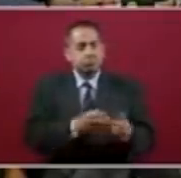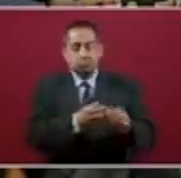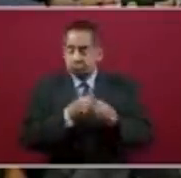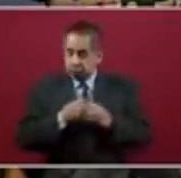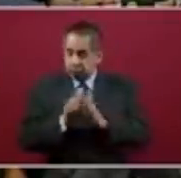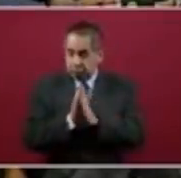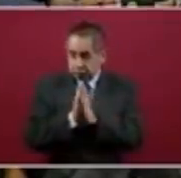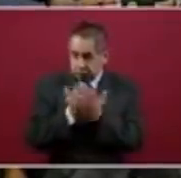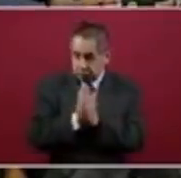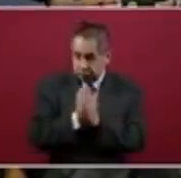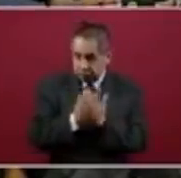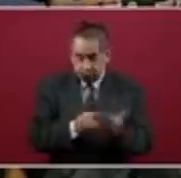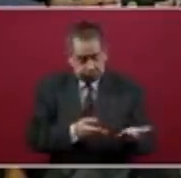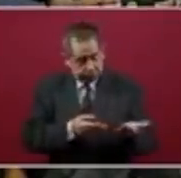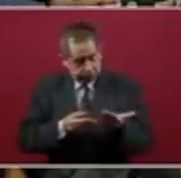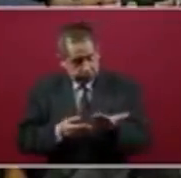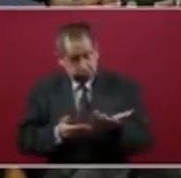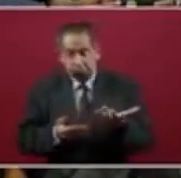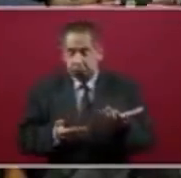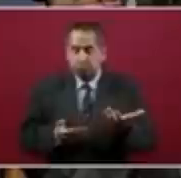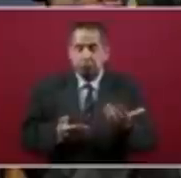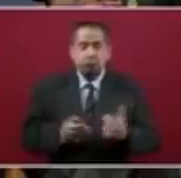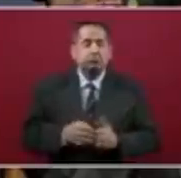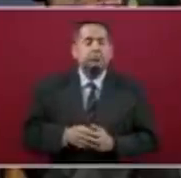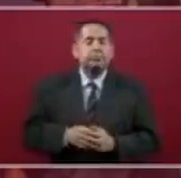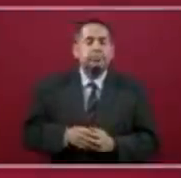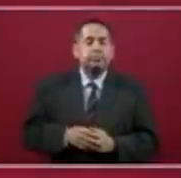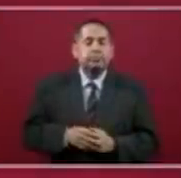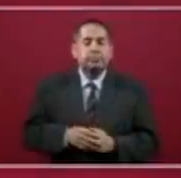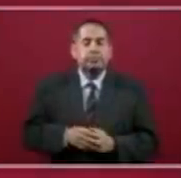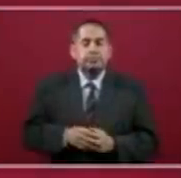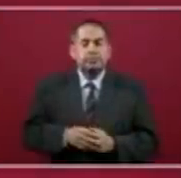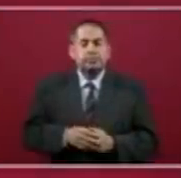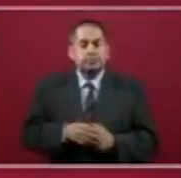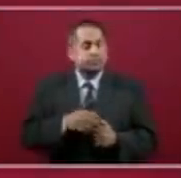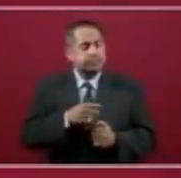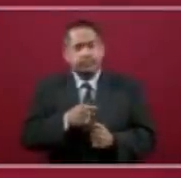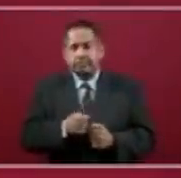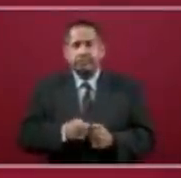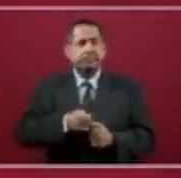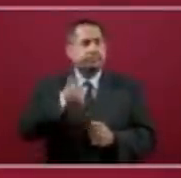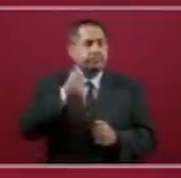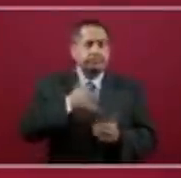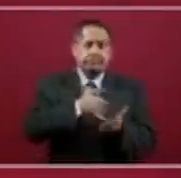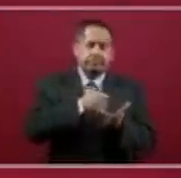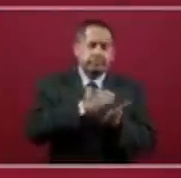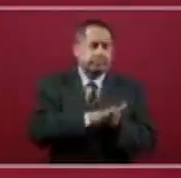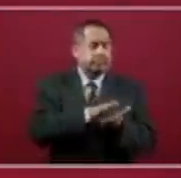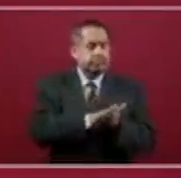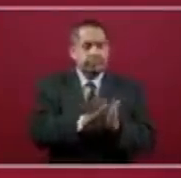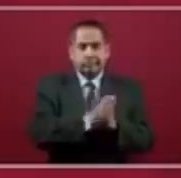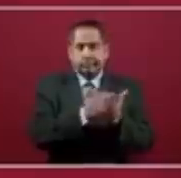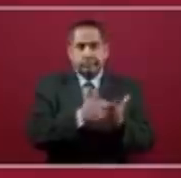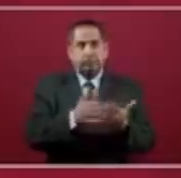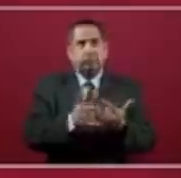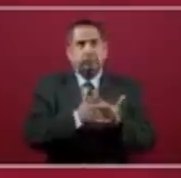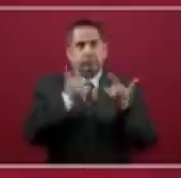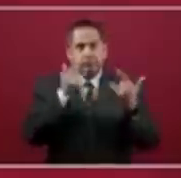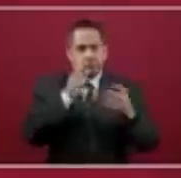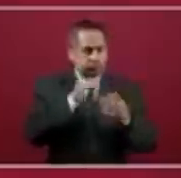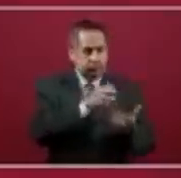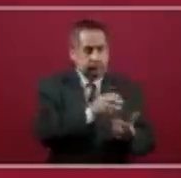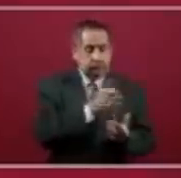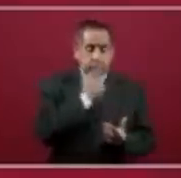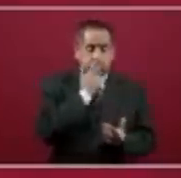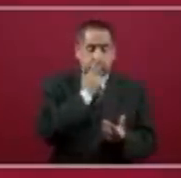libros de primeras ediciones de libros históricos, que los estoy